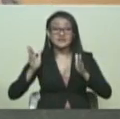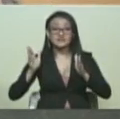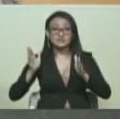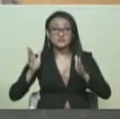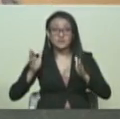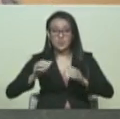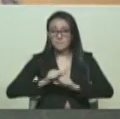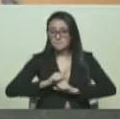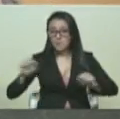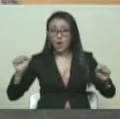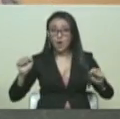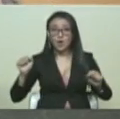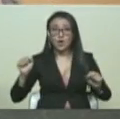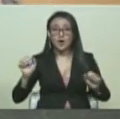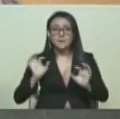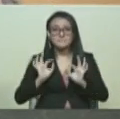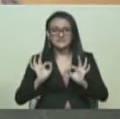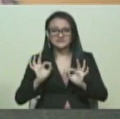mineros.